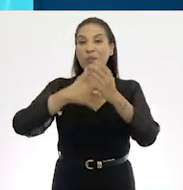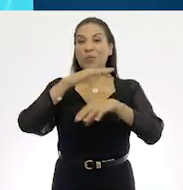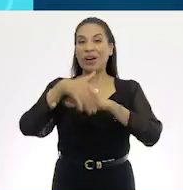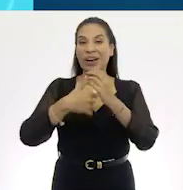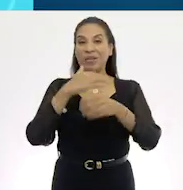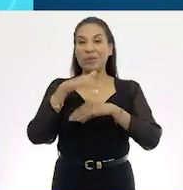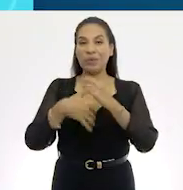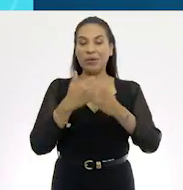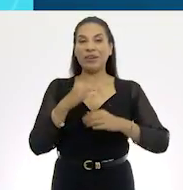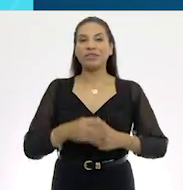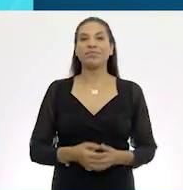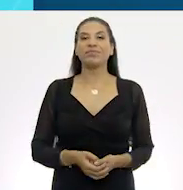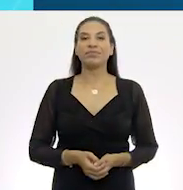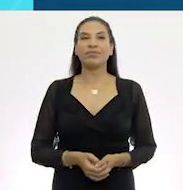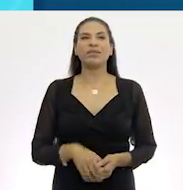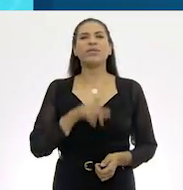agua.